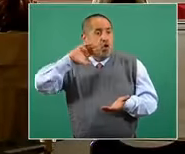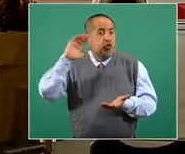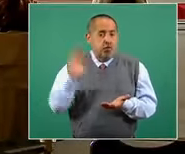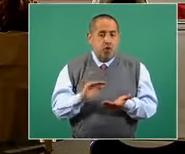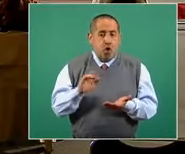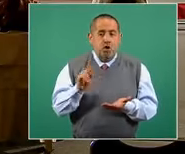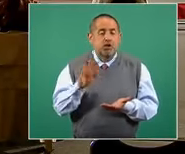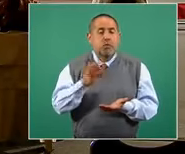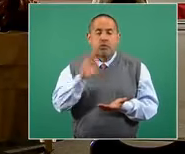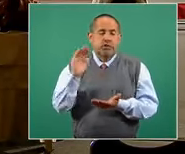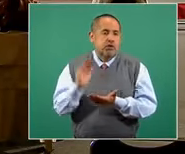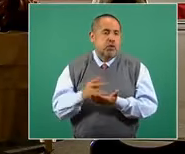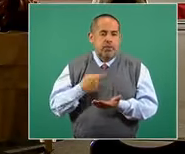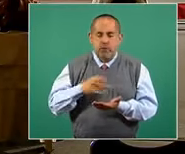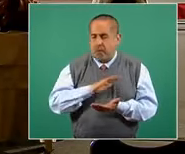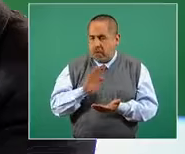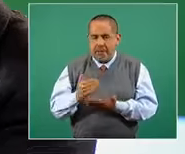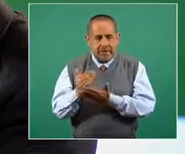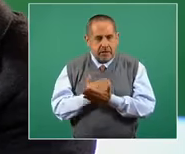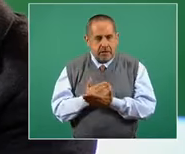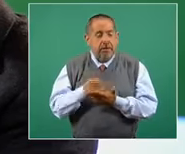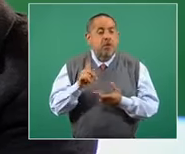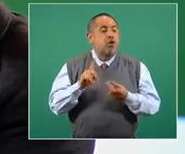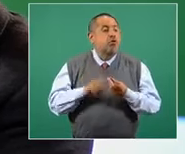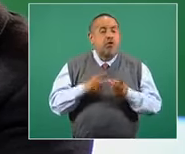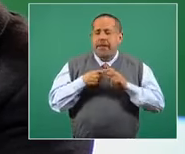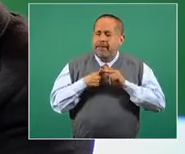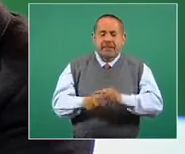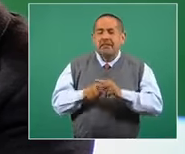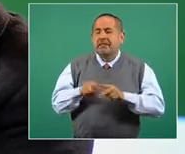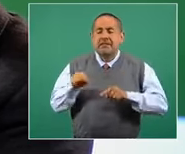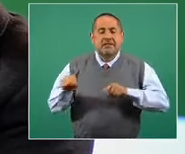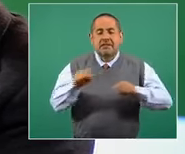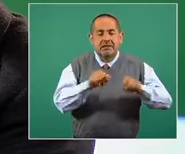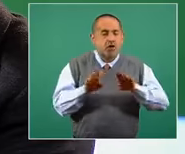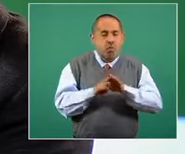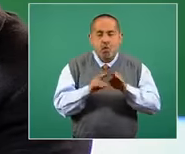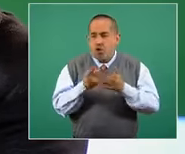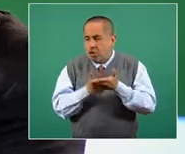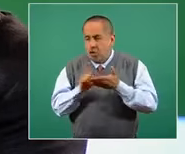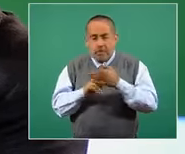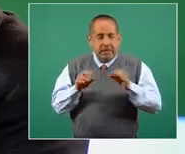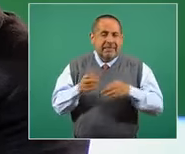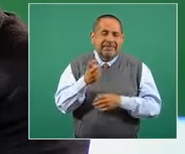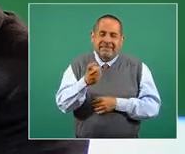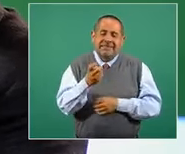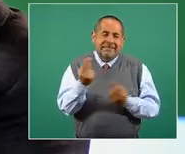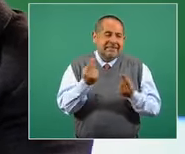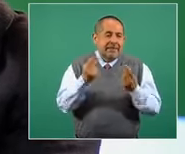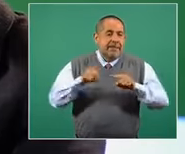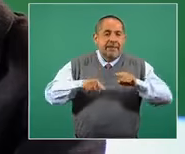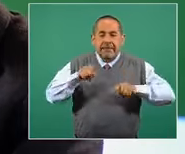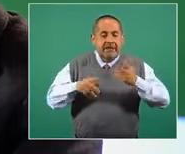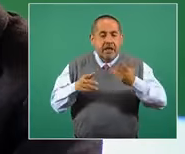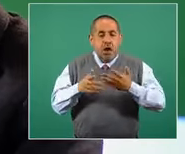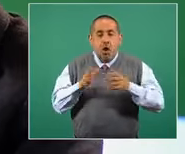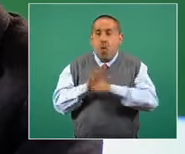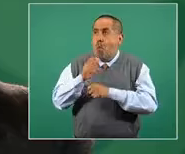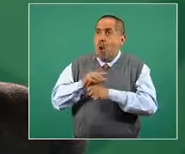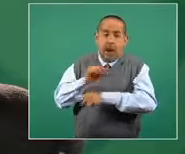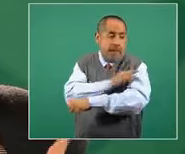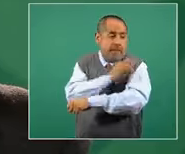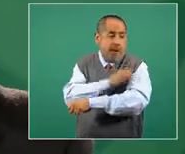80% de la mortalidad, pero dónde empezar específicamente y cómo combinar también depende de qué vacunas